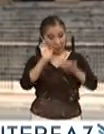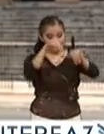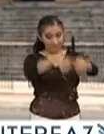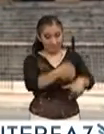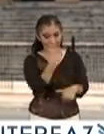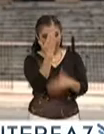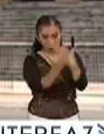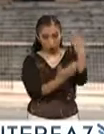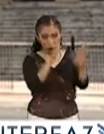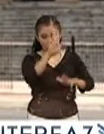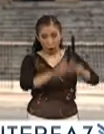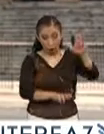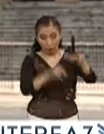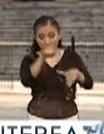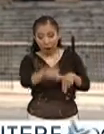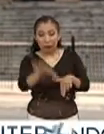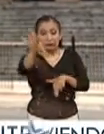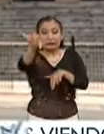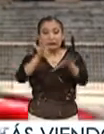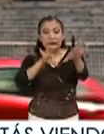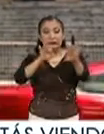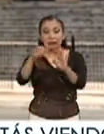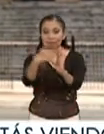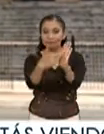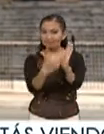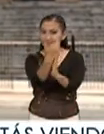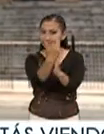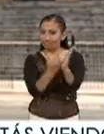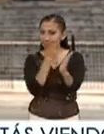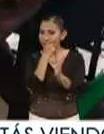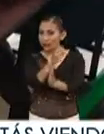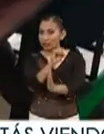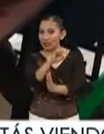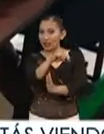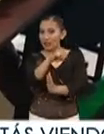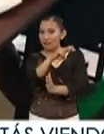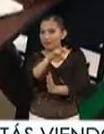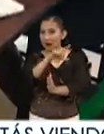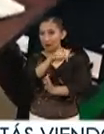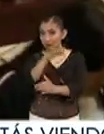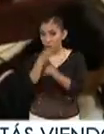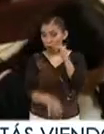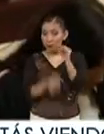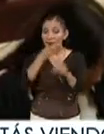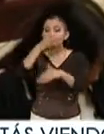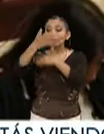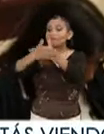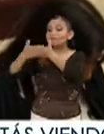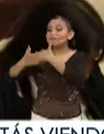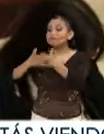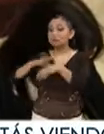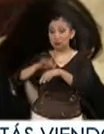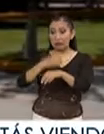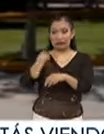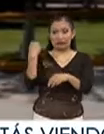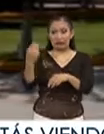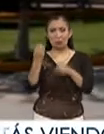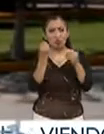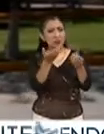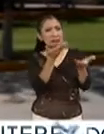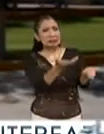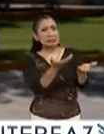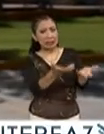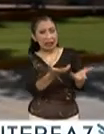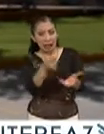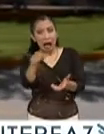ingresan a nuestras escuelas normales son seleccionados bajo ese proceso que nos marca el Ceneval. En esta última convocatoria y debido a la demanda que se ha